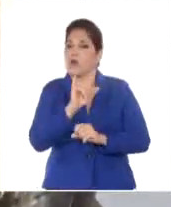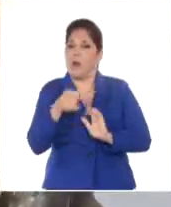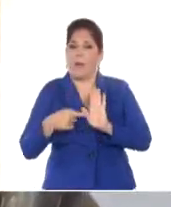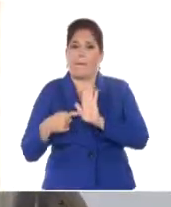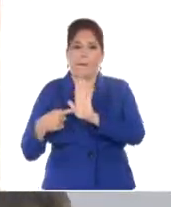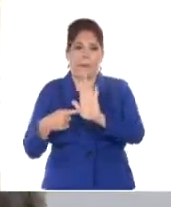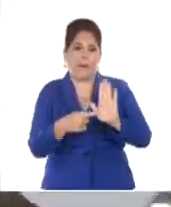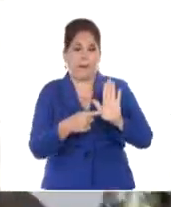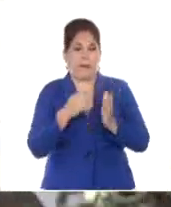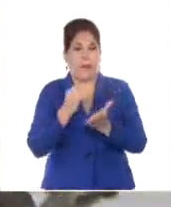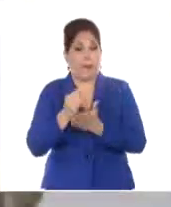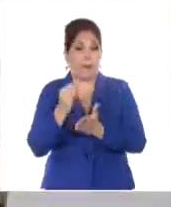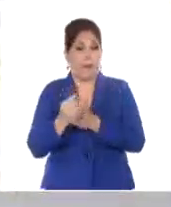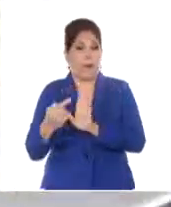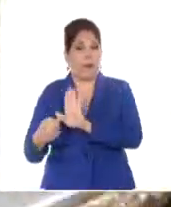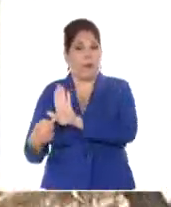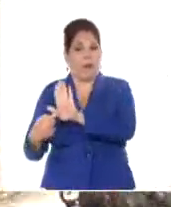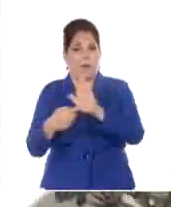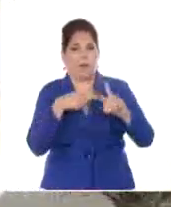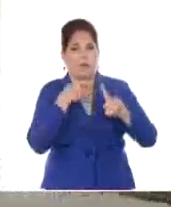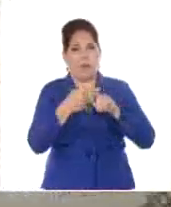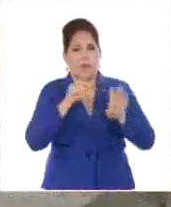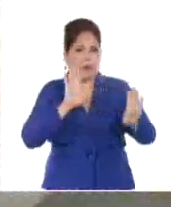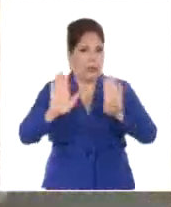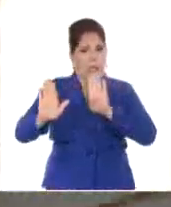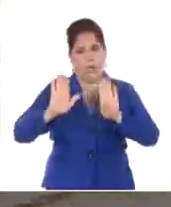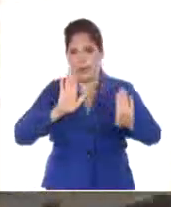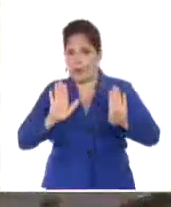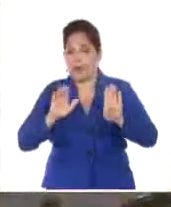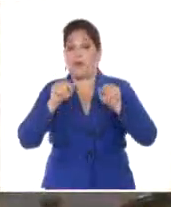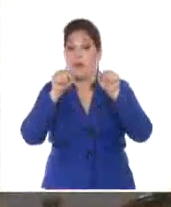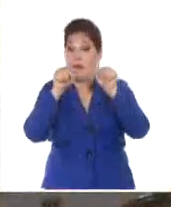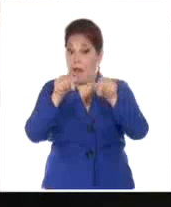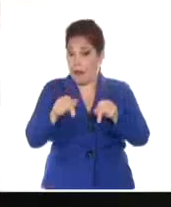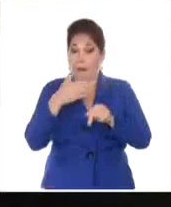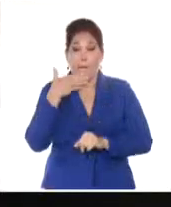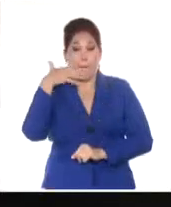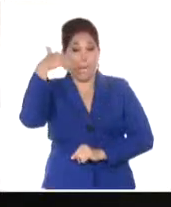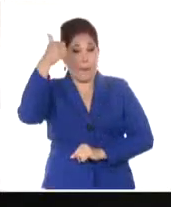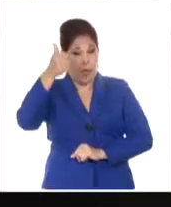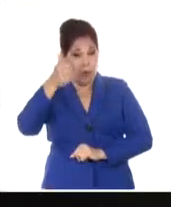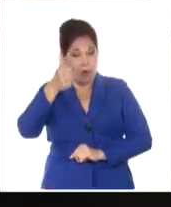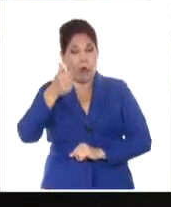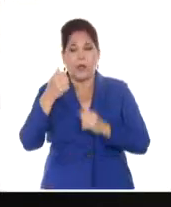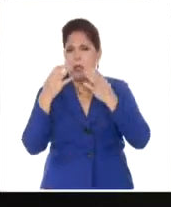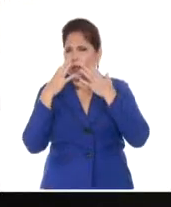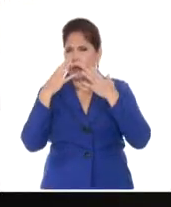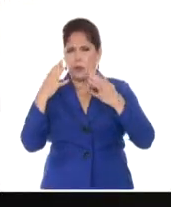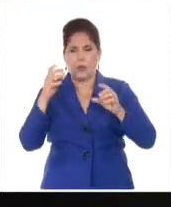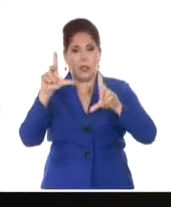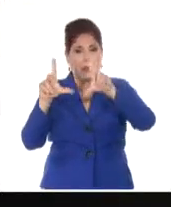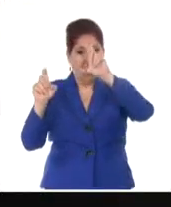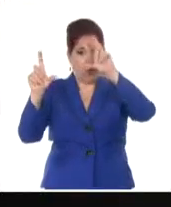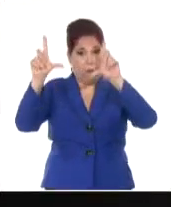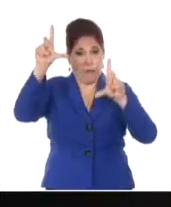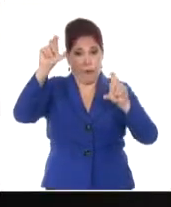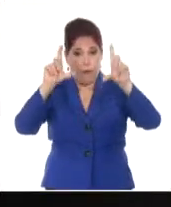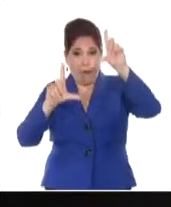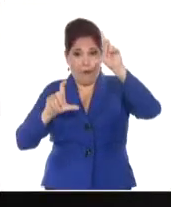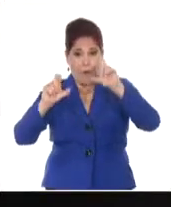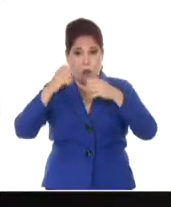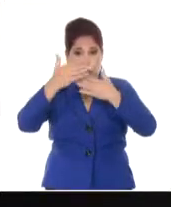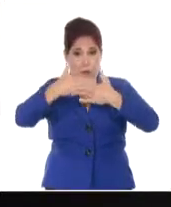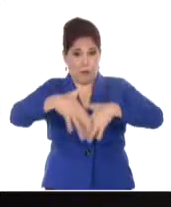este miércoles una muestra expositoria, Encuentros, con las mejores y más importantes fotos tomadas en